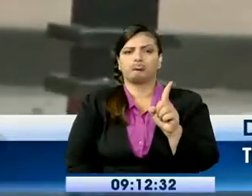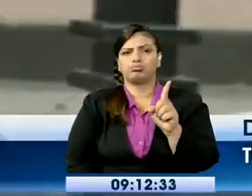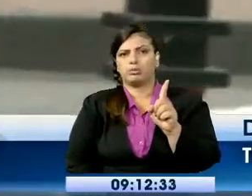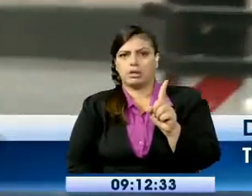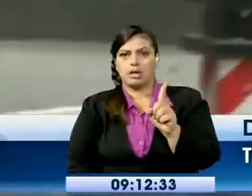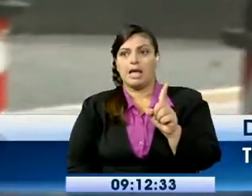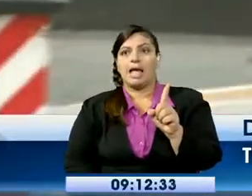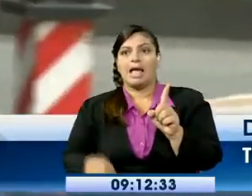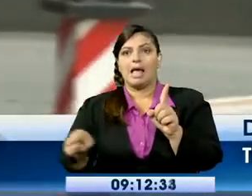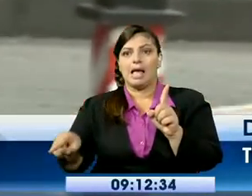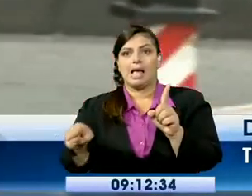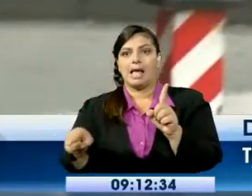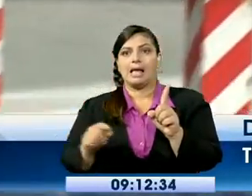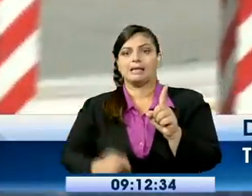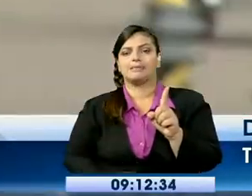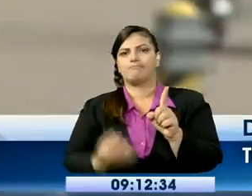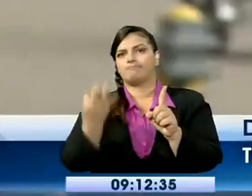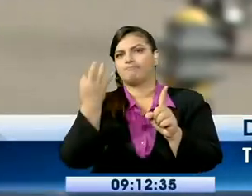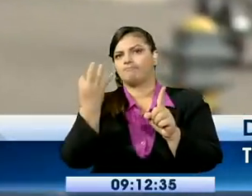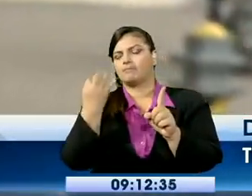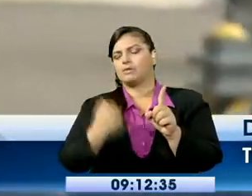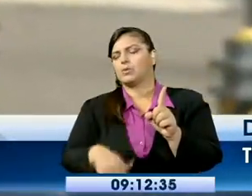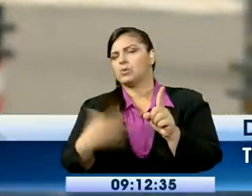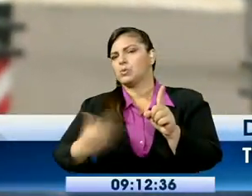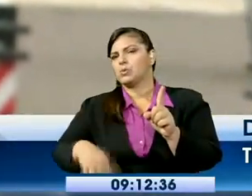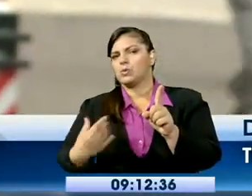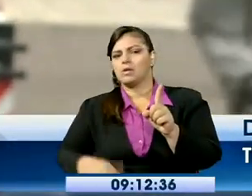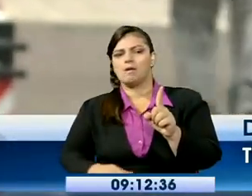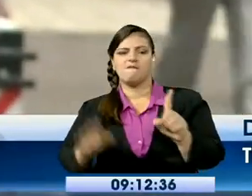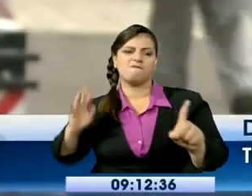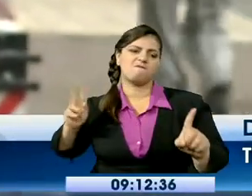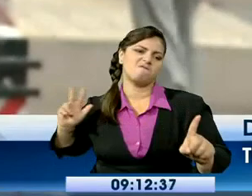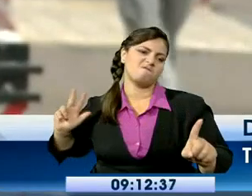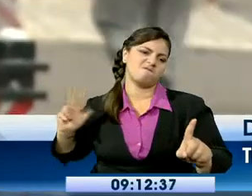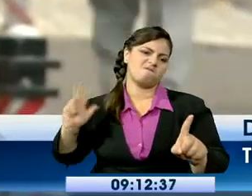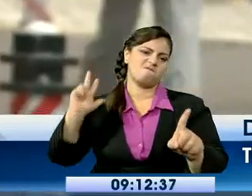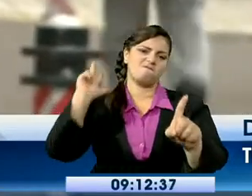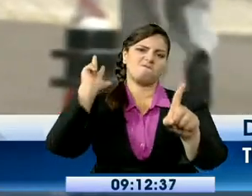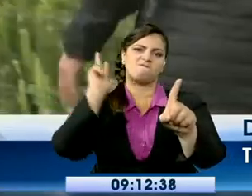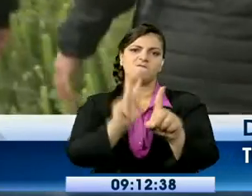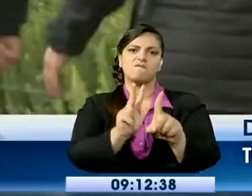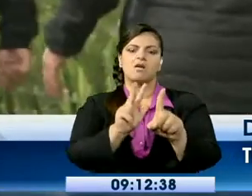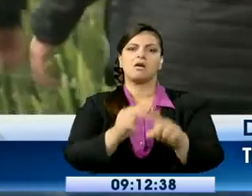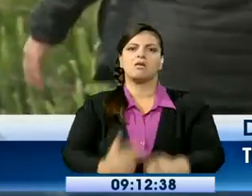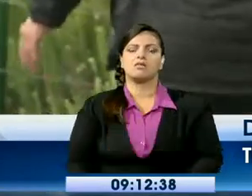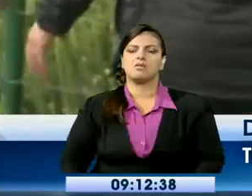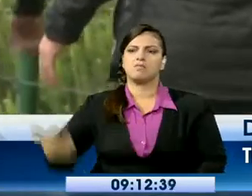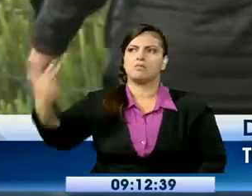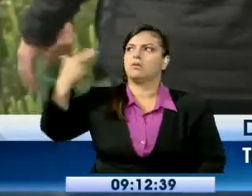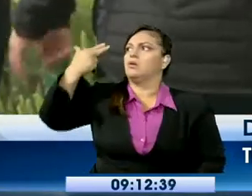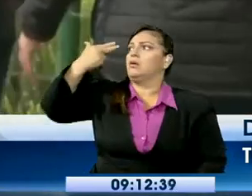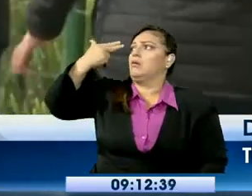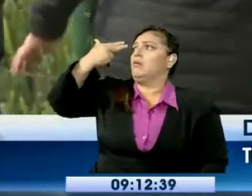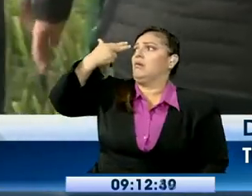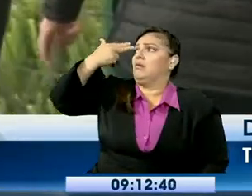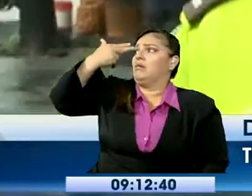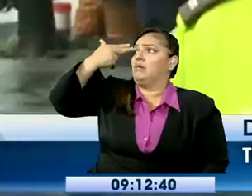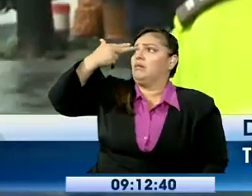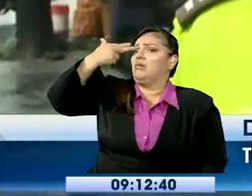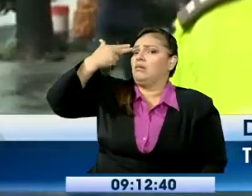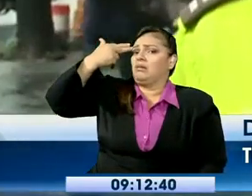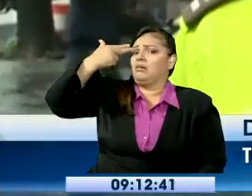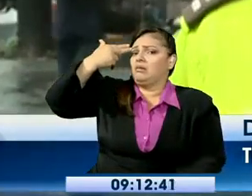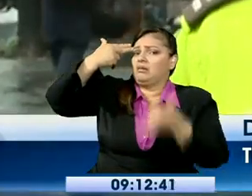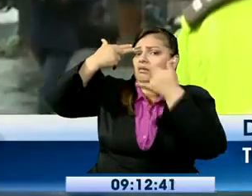llevarse los objetos de valor. El modus operandi similar en todos los casos, los abordaban con armas y luego escapaban en el automóvil.